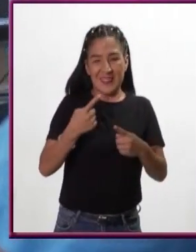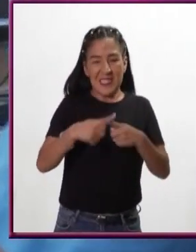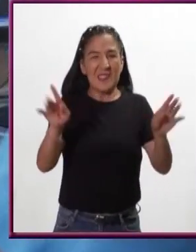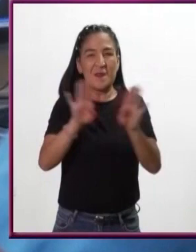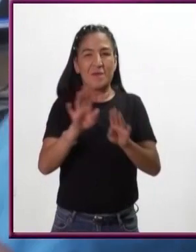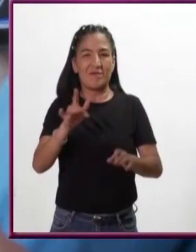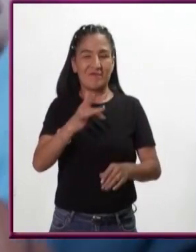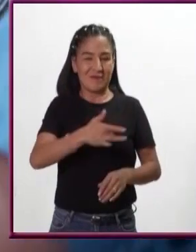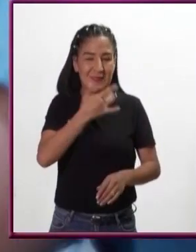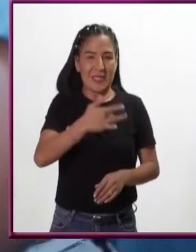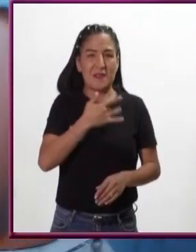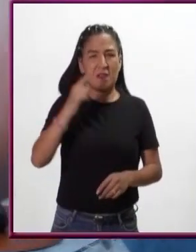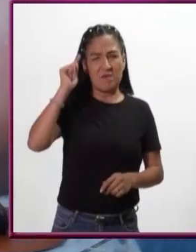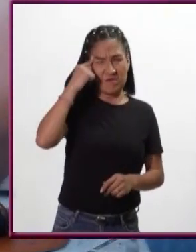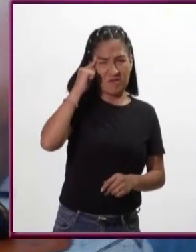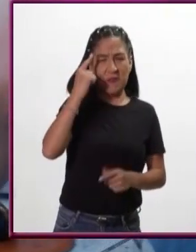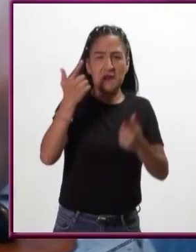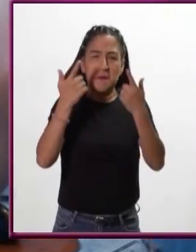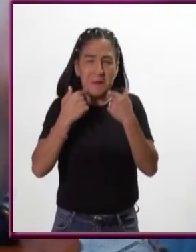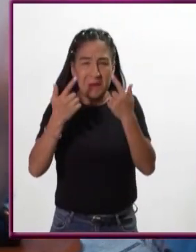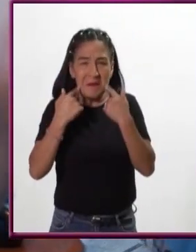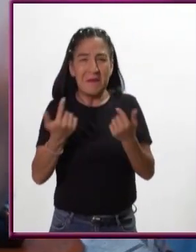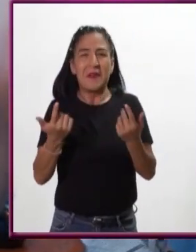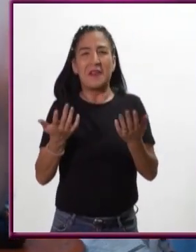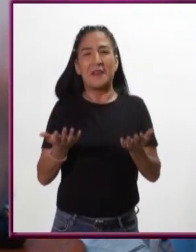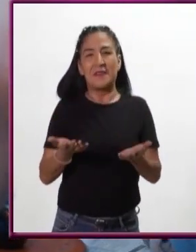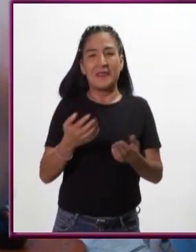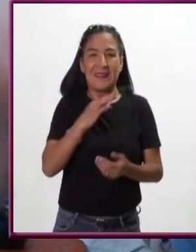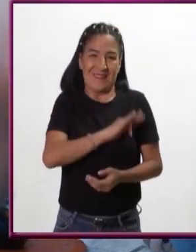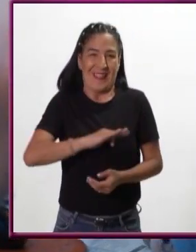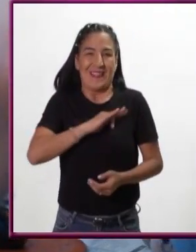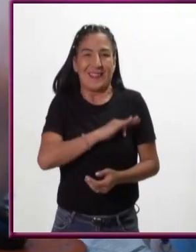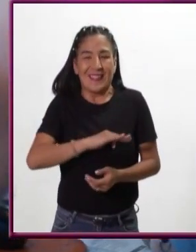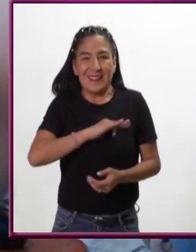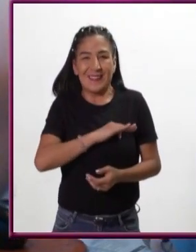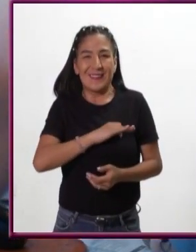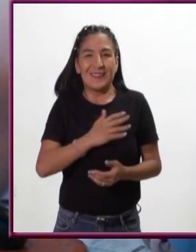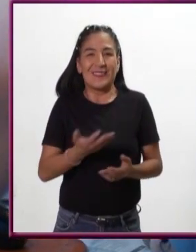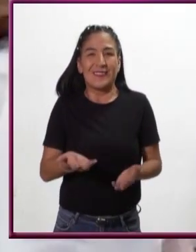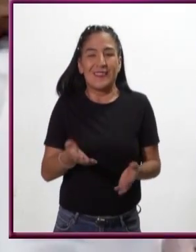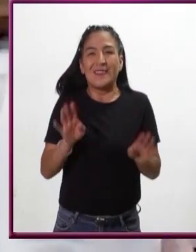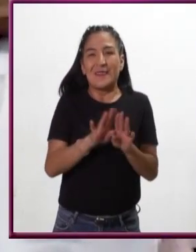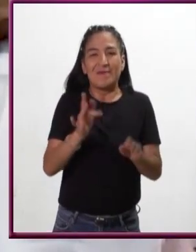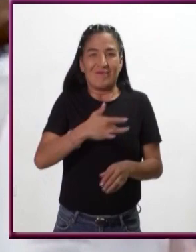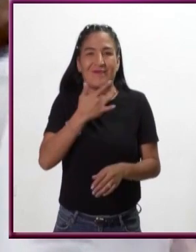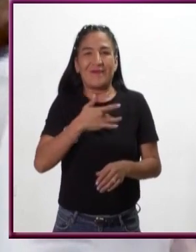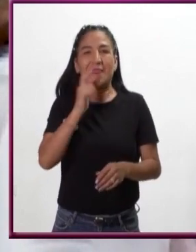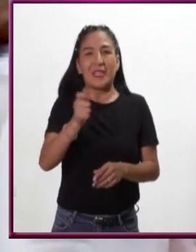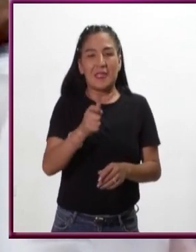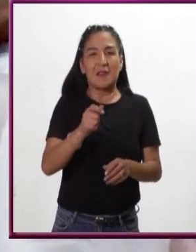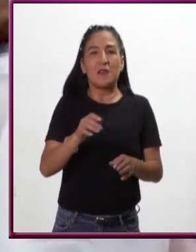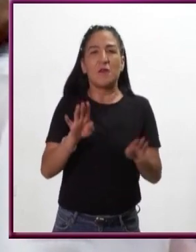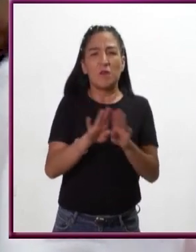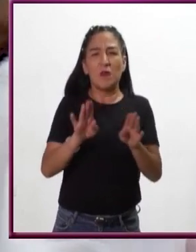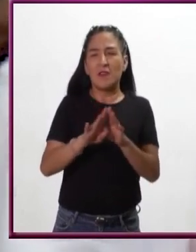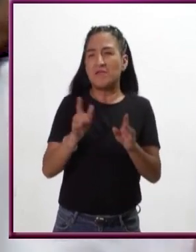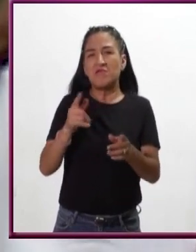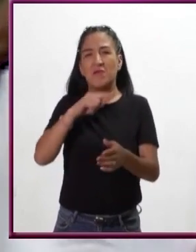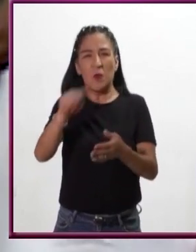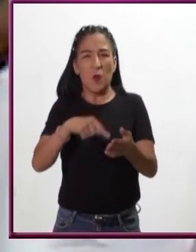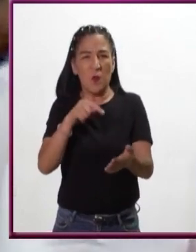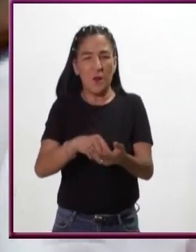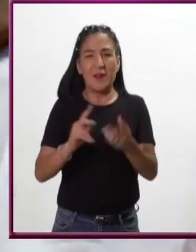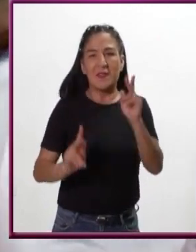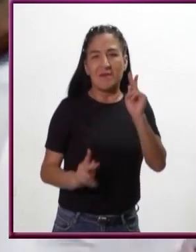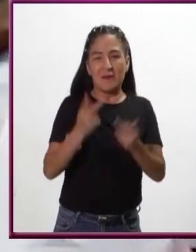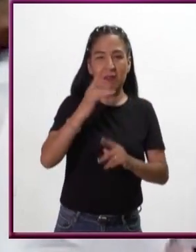cambios emocionales, podemos estar enojados, llorando, felices. Se experimentan también cambios